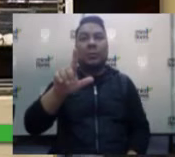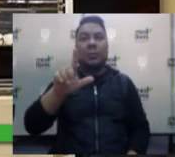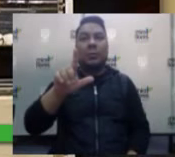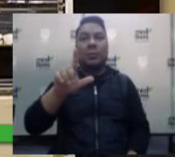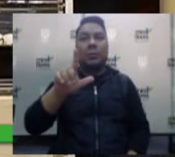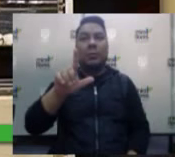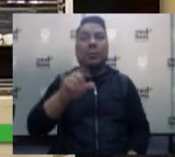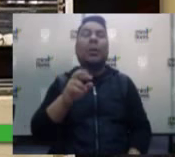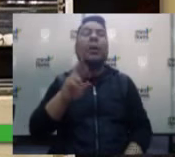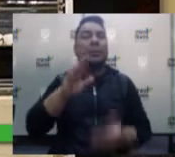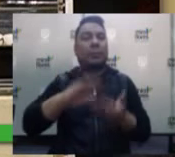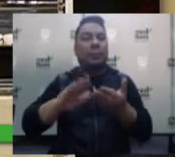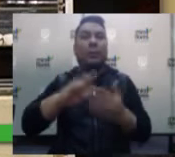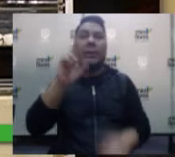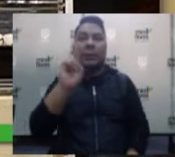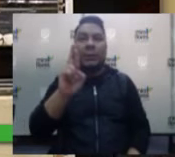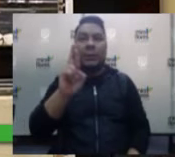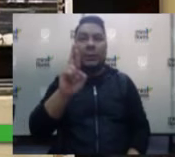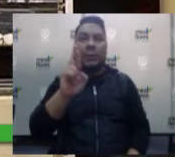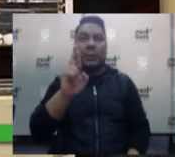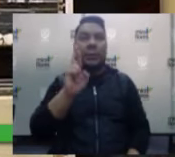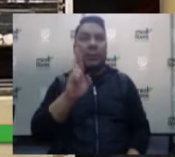Letra R.